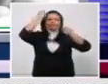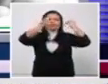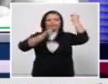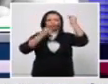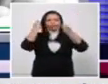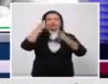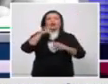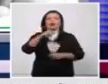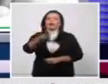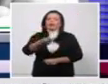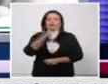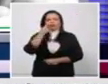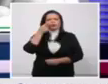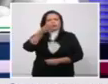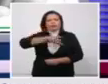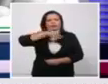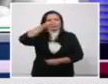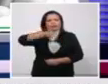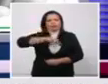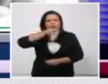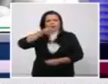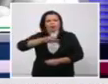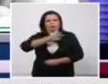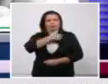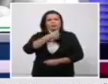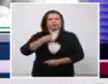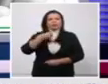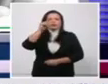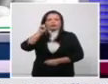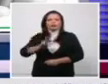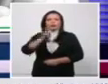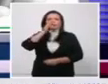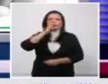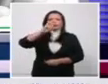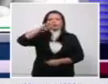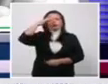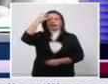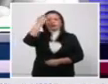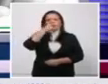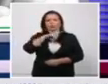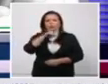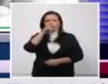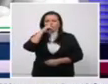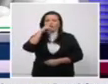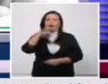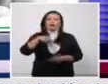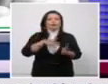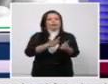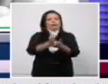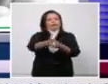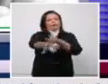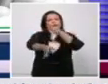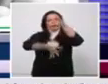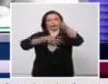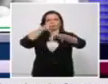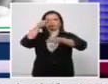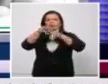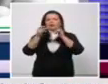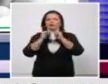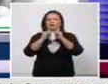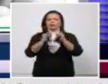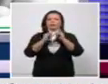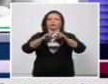doctor Francisco Durán, director nacional de epidemiología del Ministerio de Salud Pública, quien nos amplíe sobre esta información, sobre la